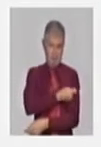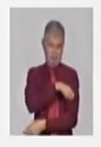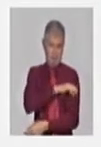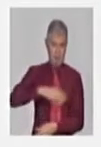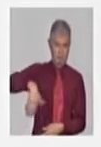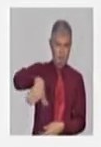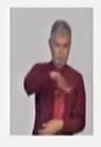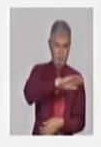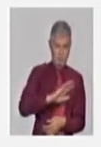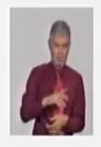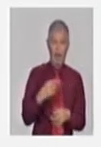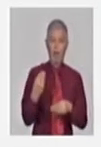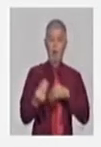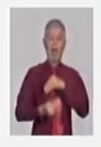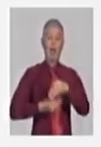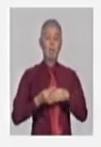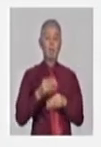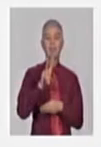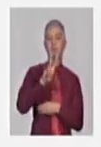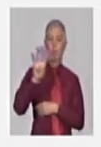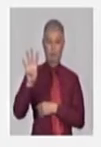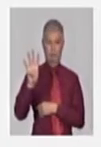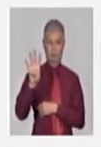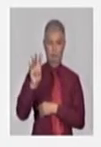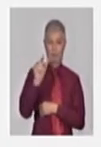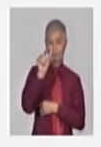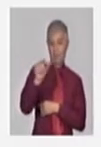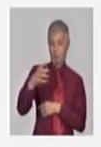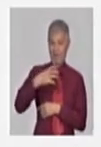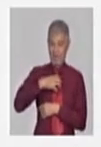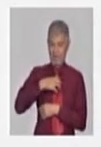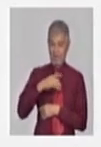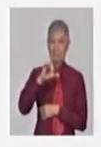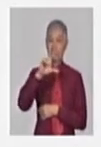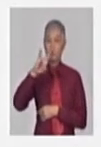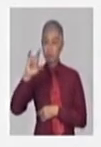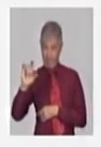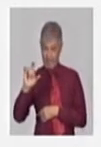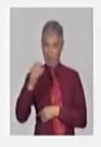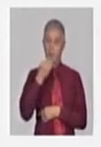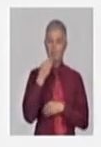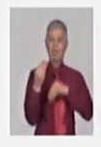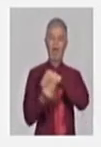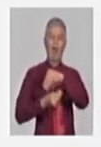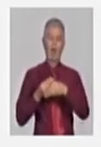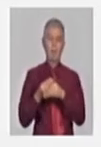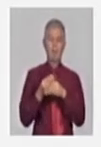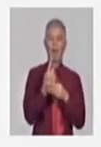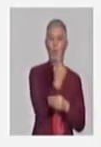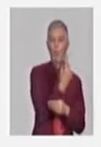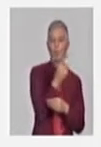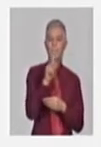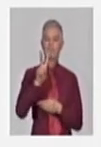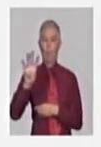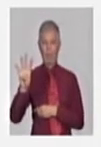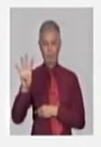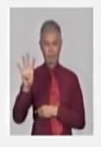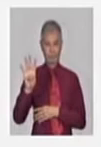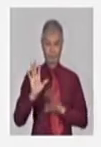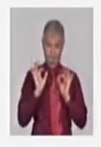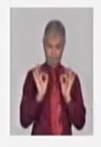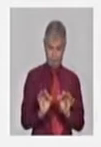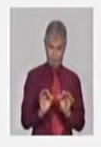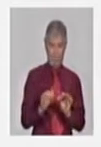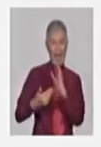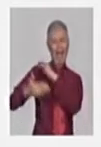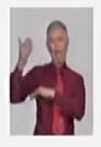de 24. Recordemos que en los últimos tiempos, ¿qué nos ocurrió? Que se corrían informaciones de que la tasa de cambio iba a ser